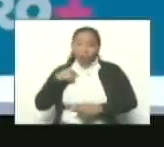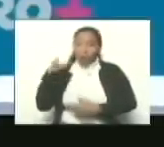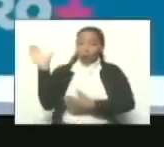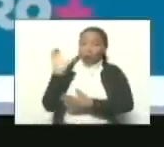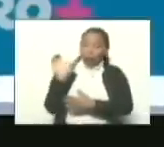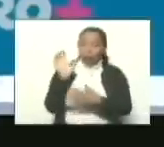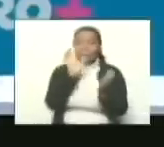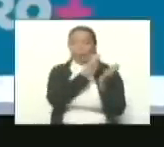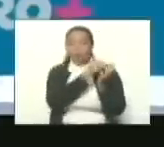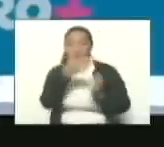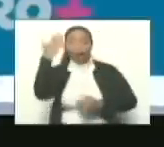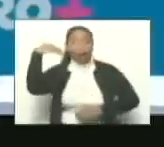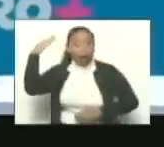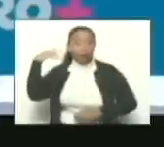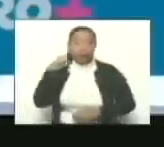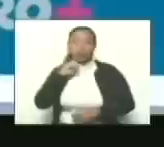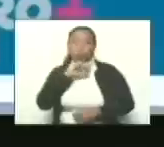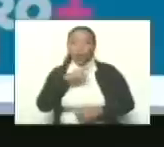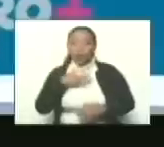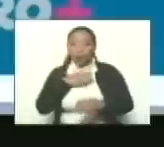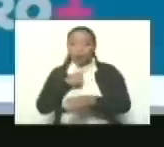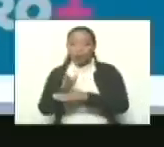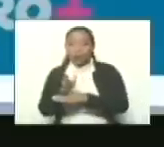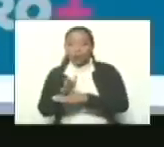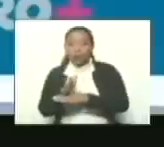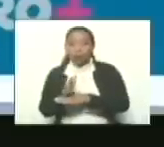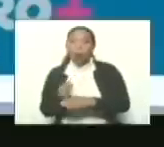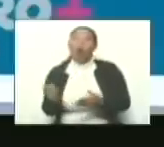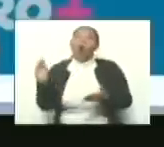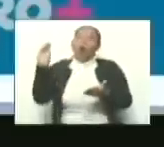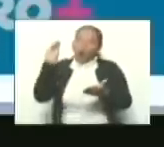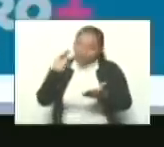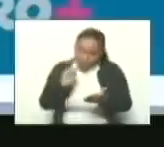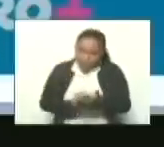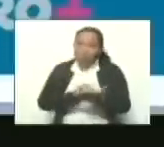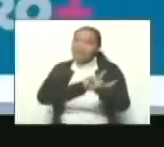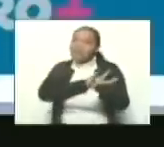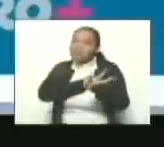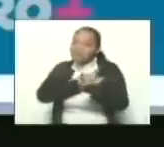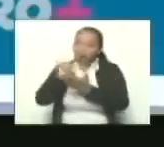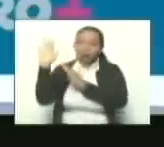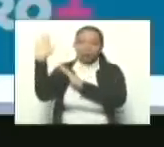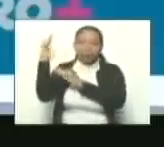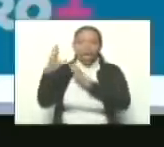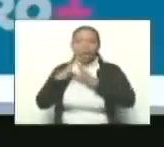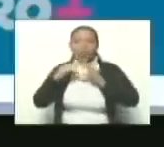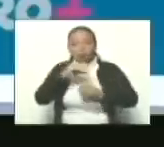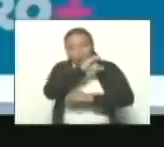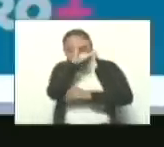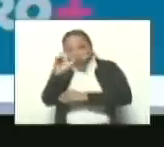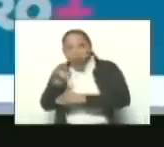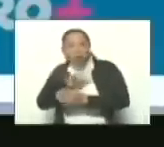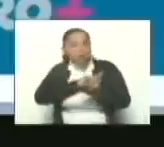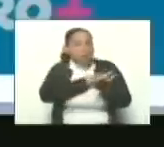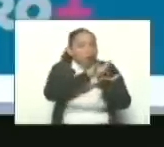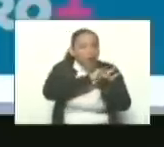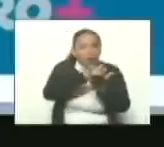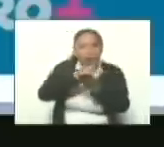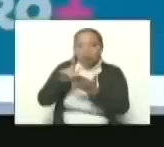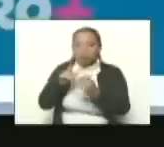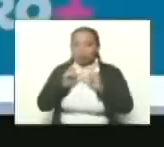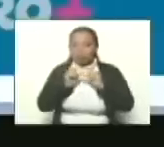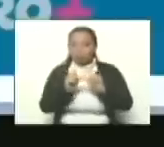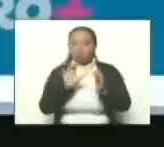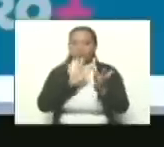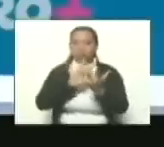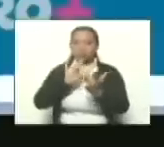Margarita, se viajaba. Ahora vamos a volver a viajar a Barbados y a todo el Caribe y seguiremos conectándonos como una